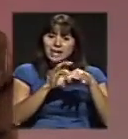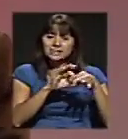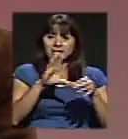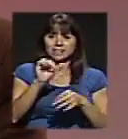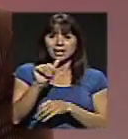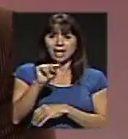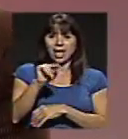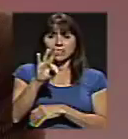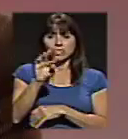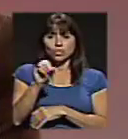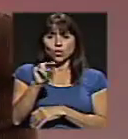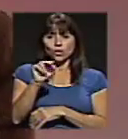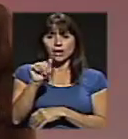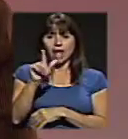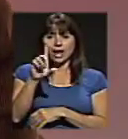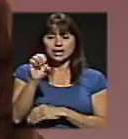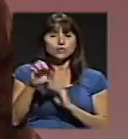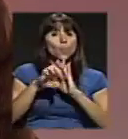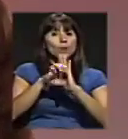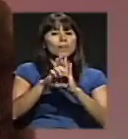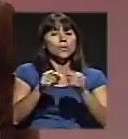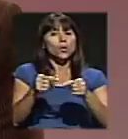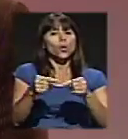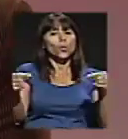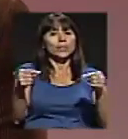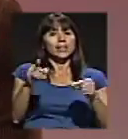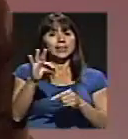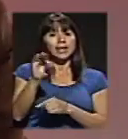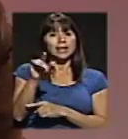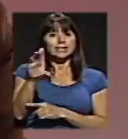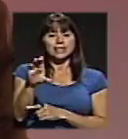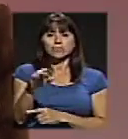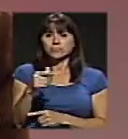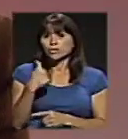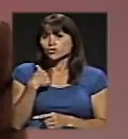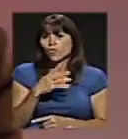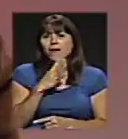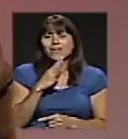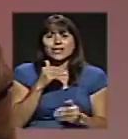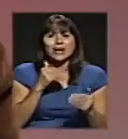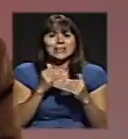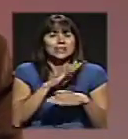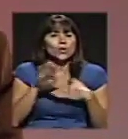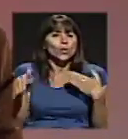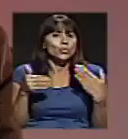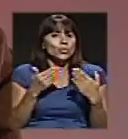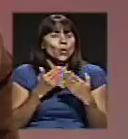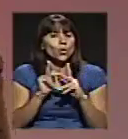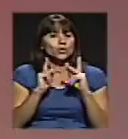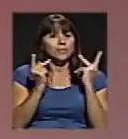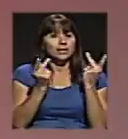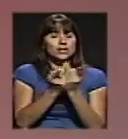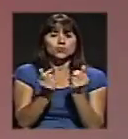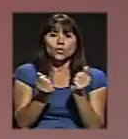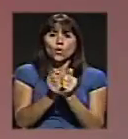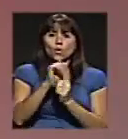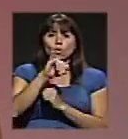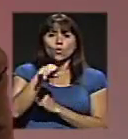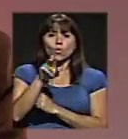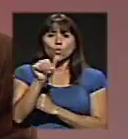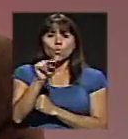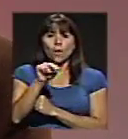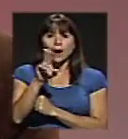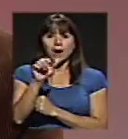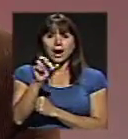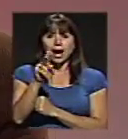TLC. Yo he conversado con prácticamente, con casi todas las tendencias, con Juan Carlos Mendoza,